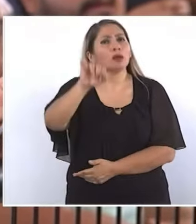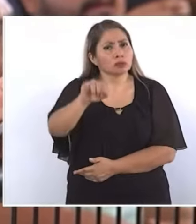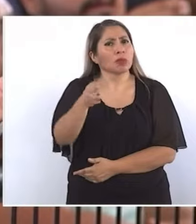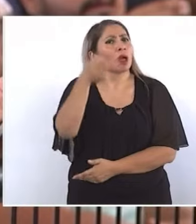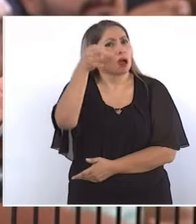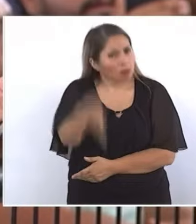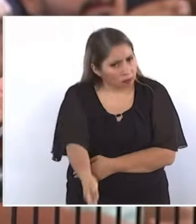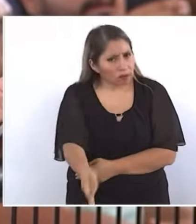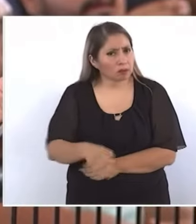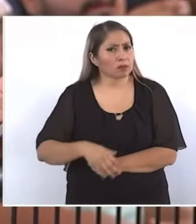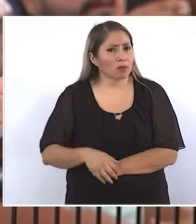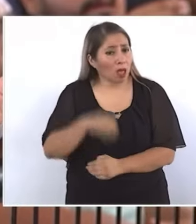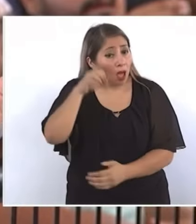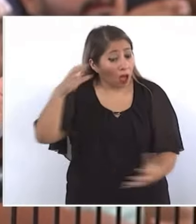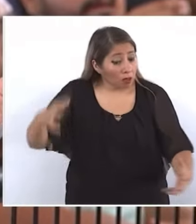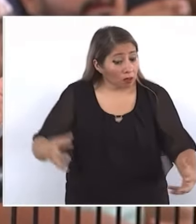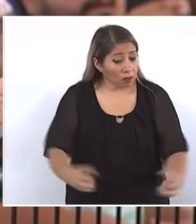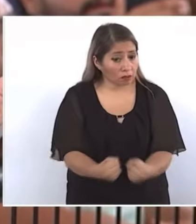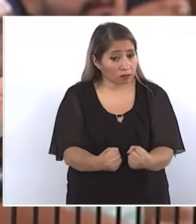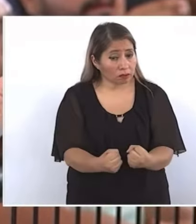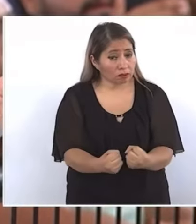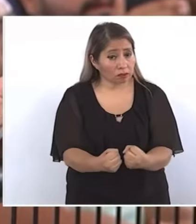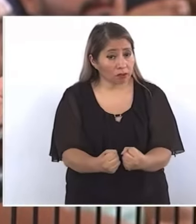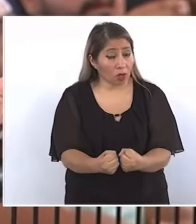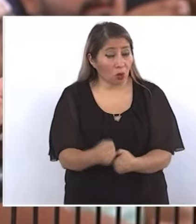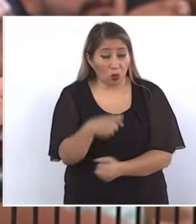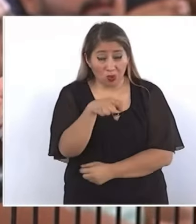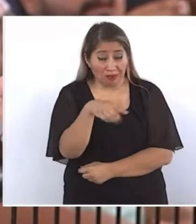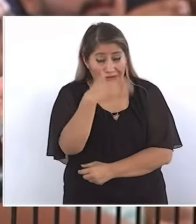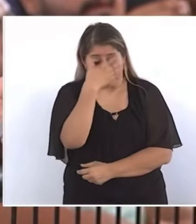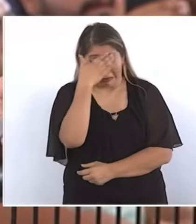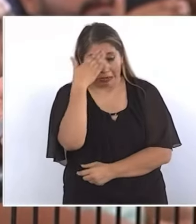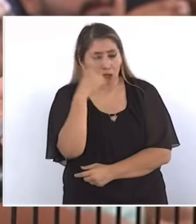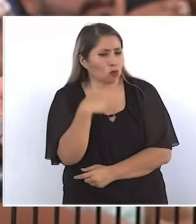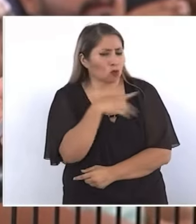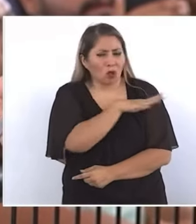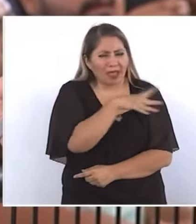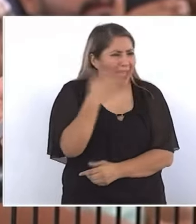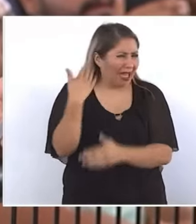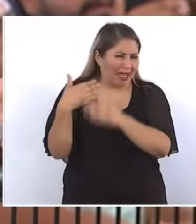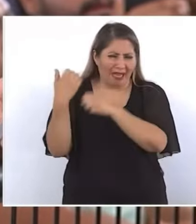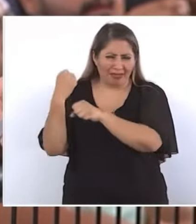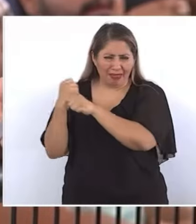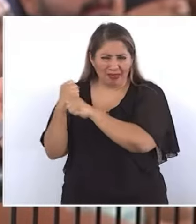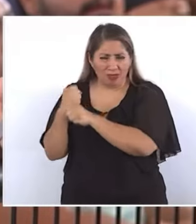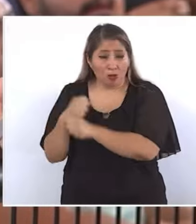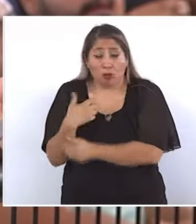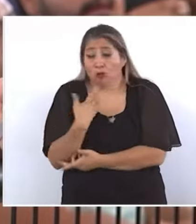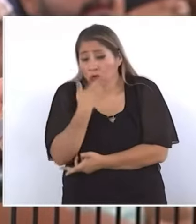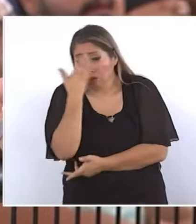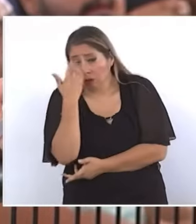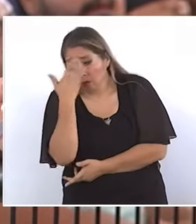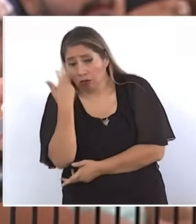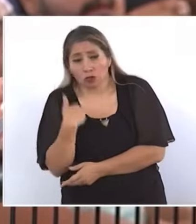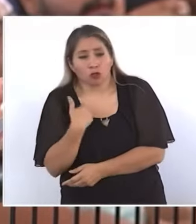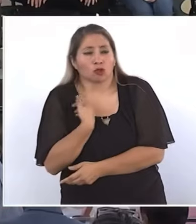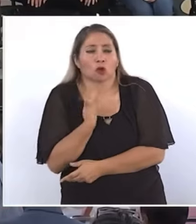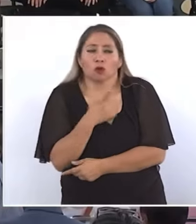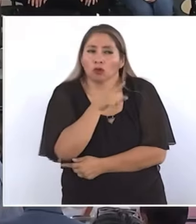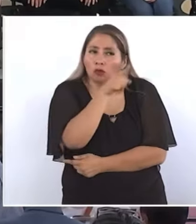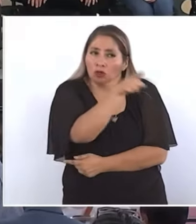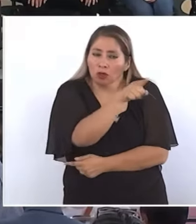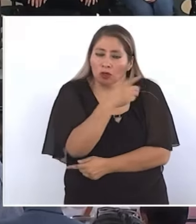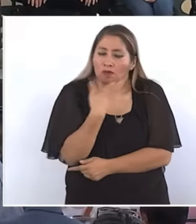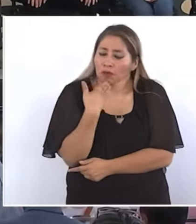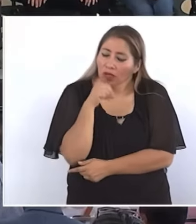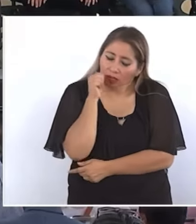rescate aún sabiendo que todavía no llegaba a la presidencia pero yo admiro esa gran disposición de